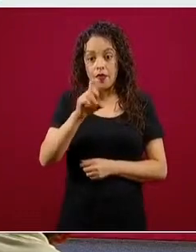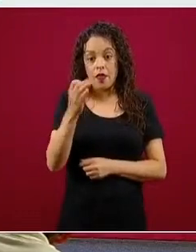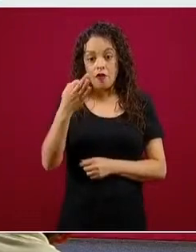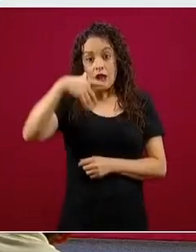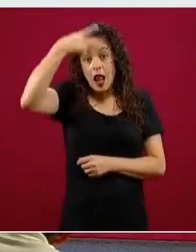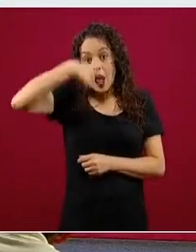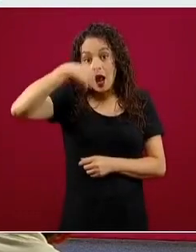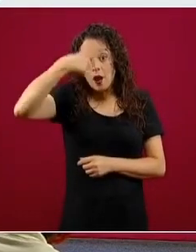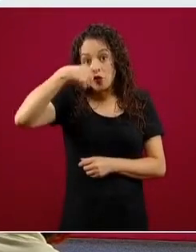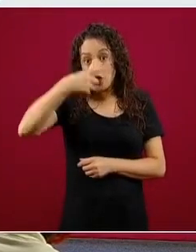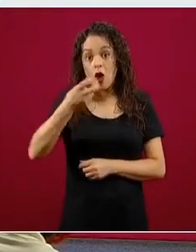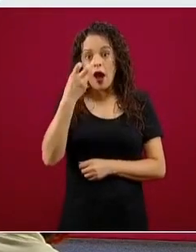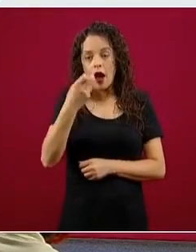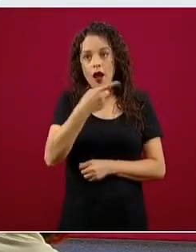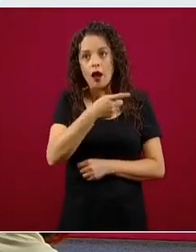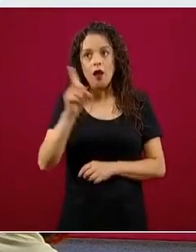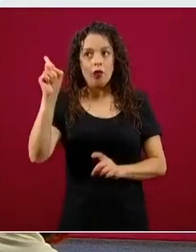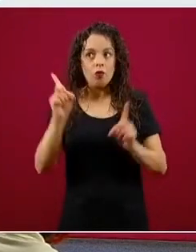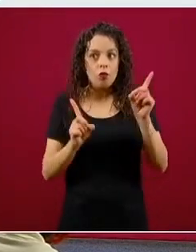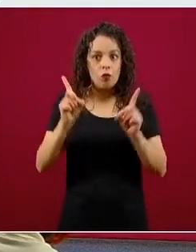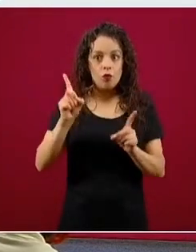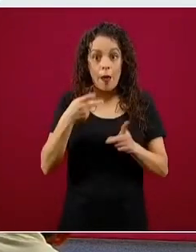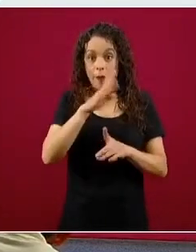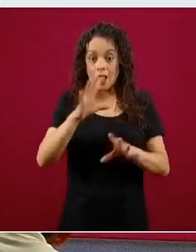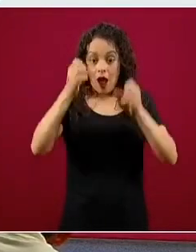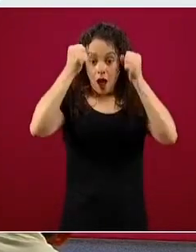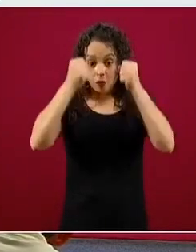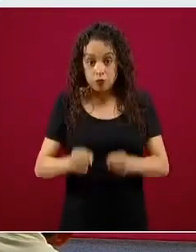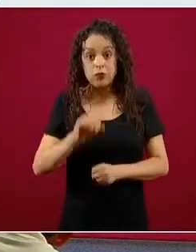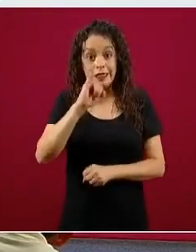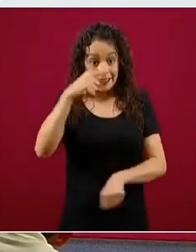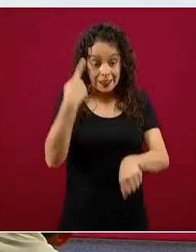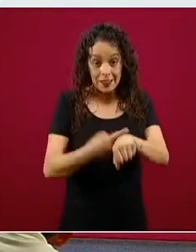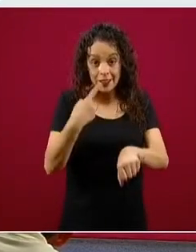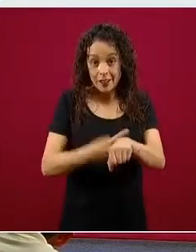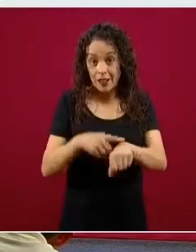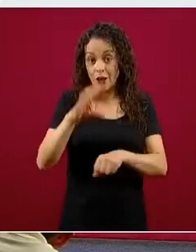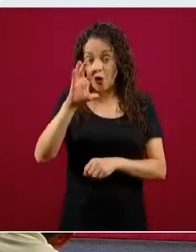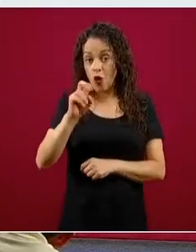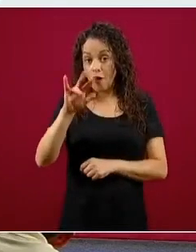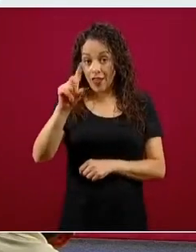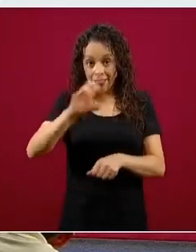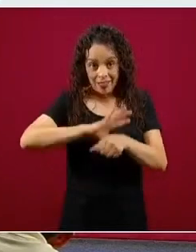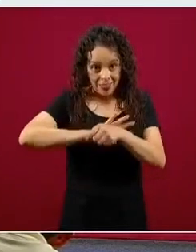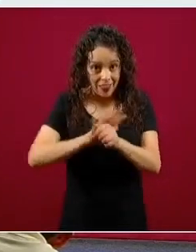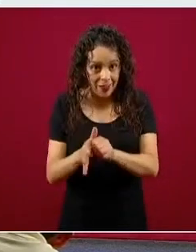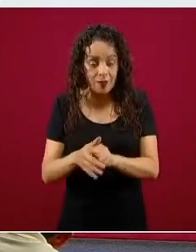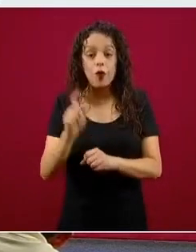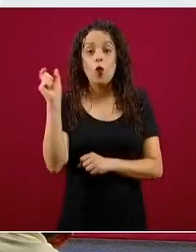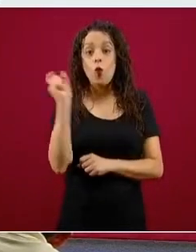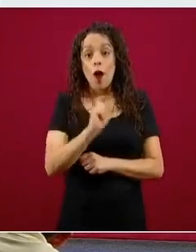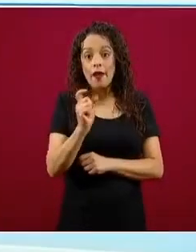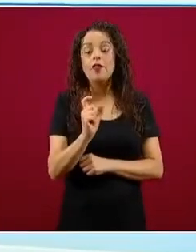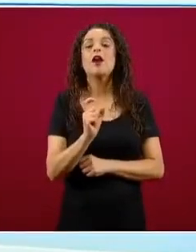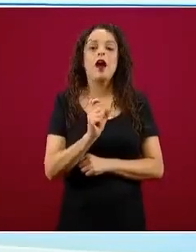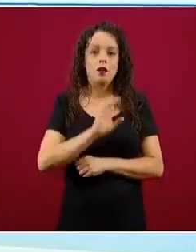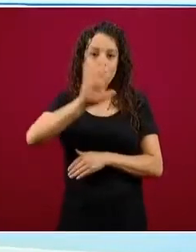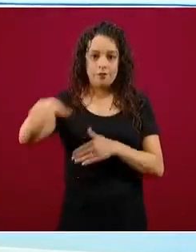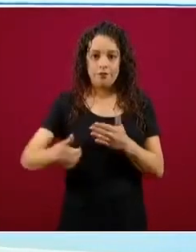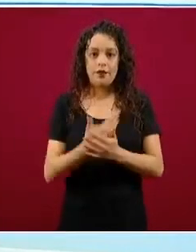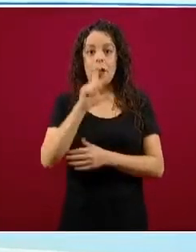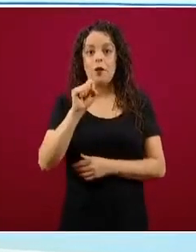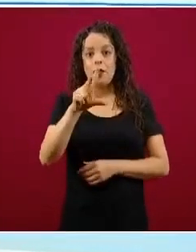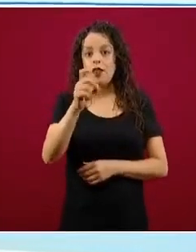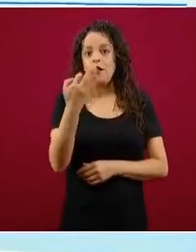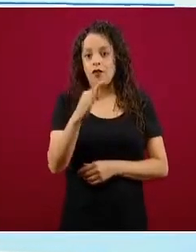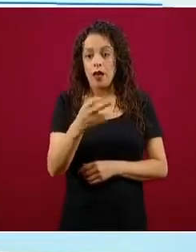como caso sospechoso, aunque se confirmó en la madrugada del 28. Y vean ustedes, es la misma trayectoria,